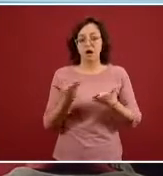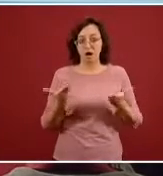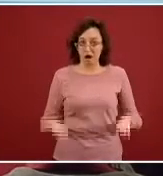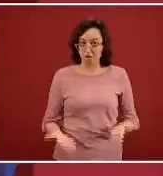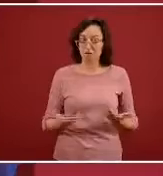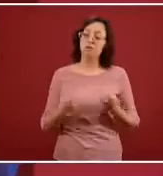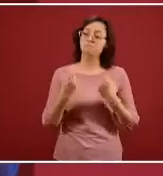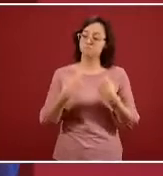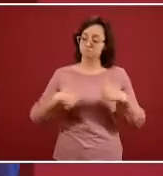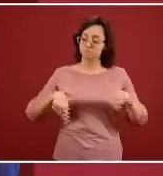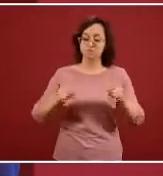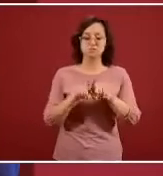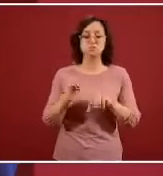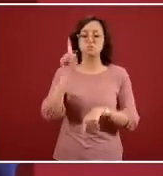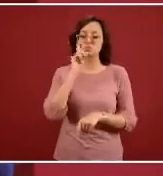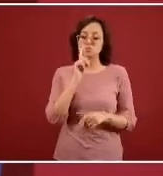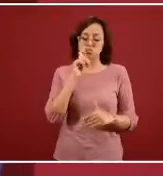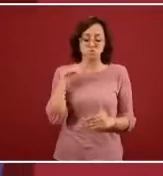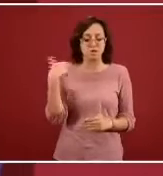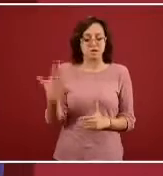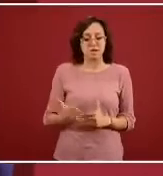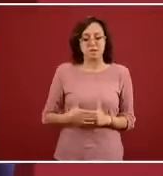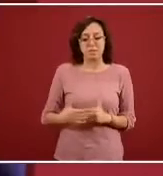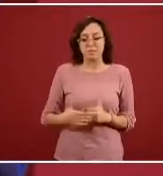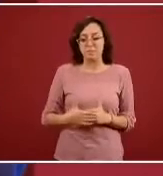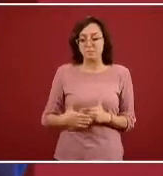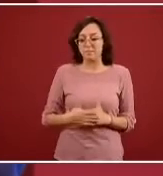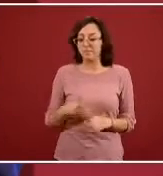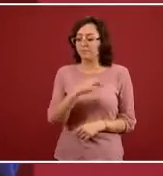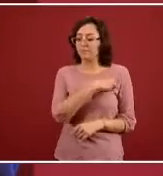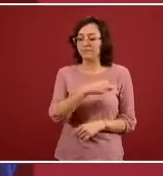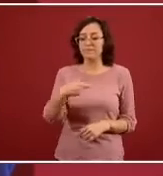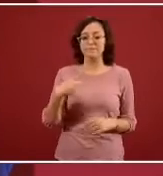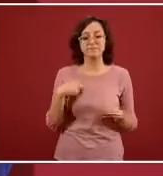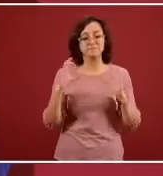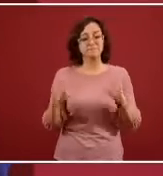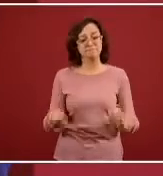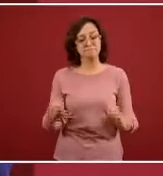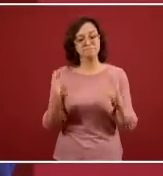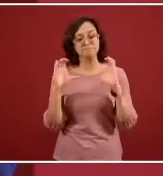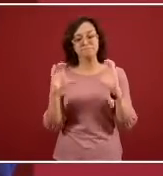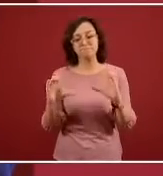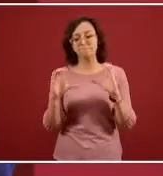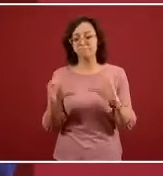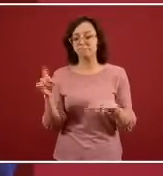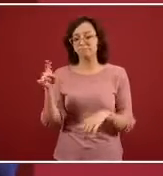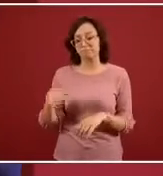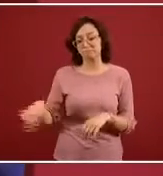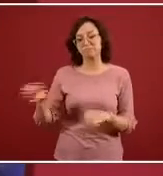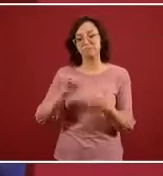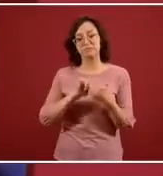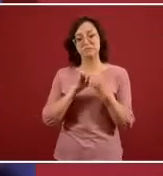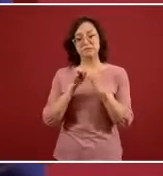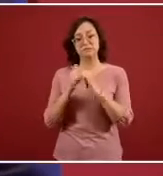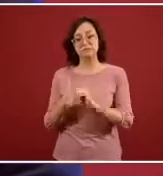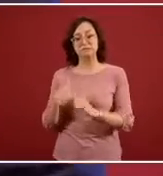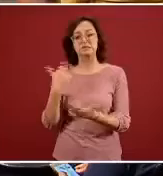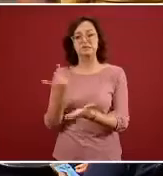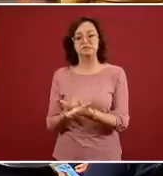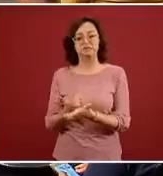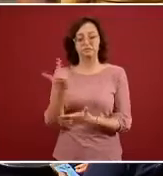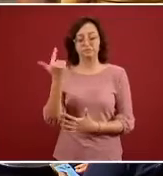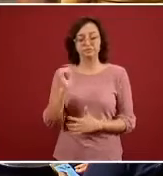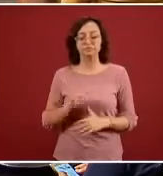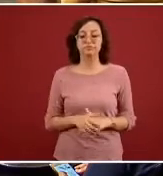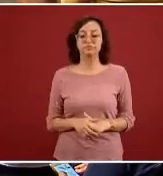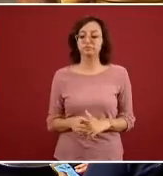embarazadas para considerarlas siempre poblaciones muy susceptibles, personas muy susceptibles a complicarse. Aquí además, en estos dos